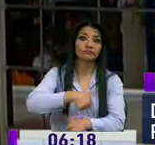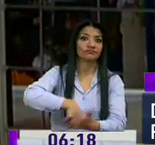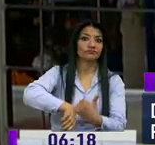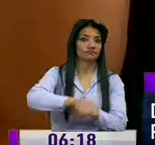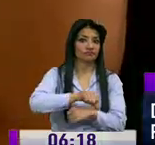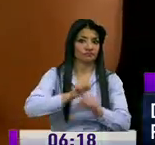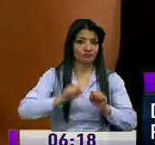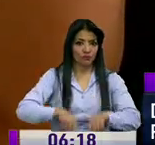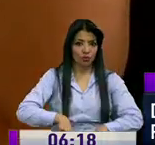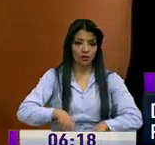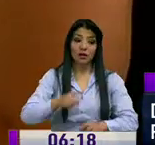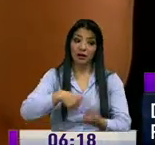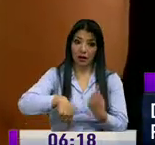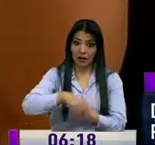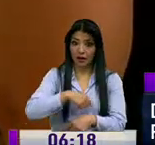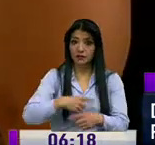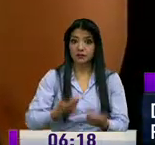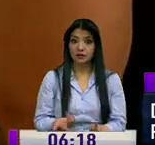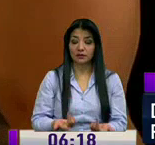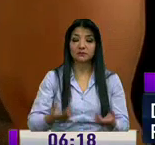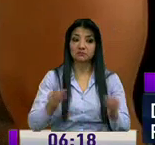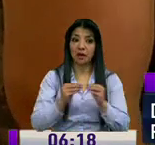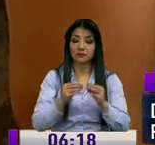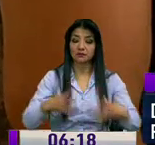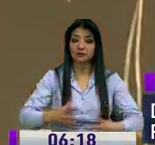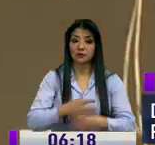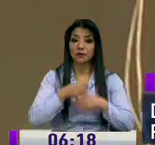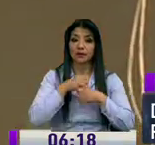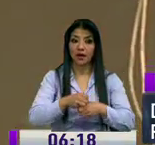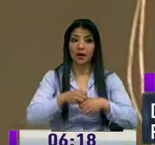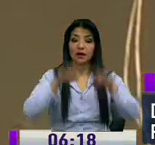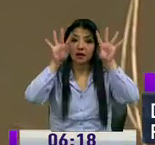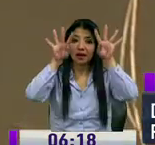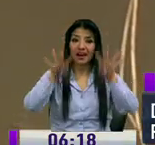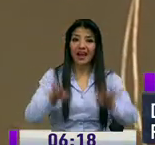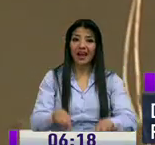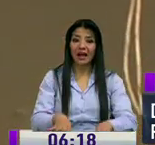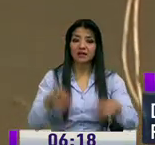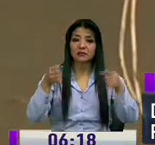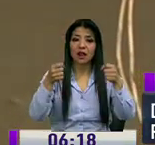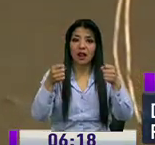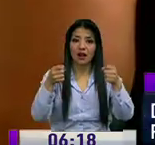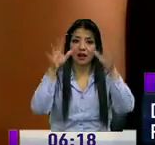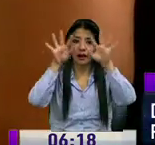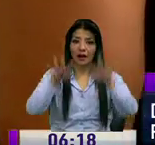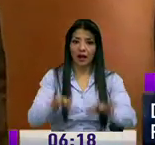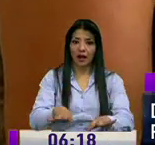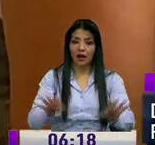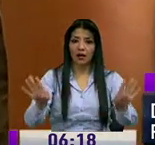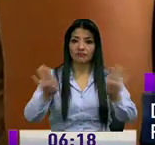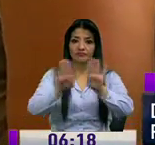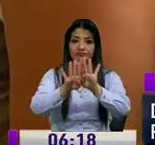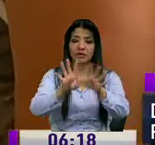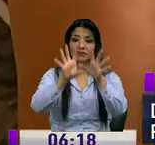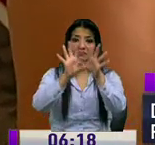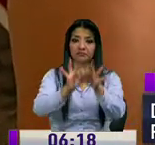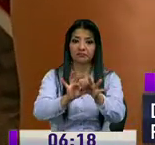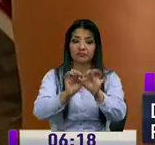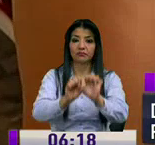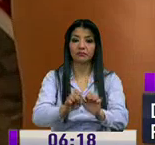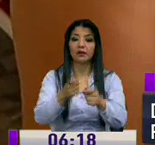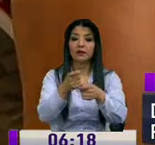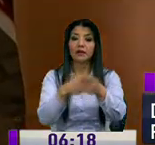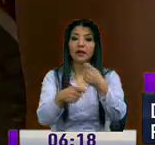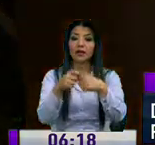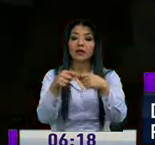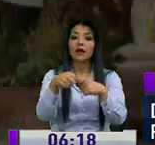momento. Por eso ya puso hasta más seguridad, más rejas, y ya más tarde se cierran las puertas, solo se vende por